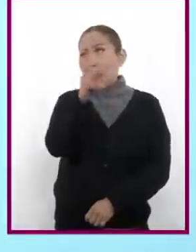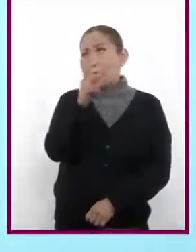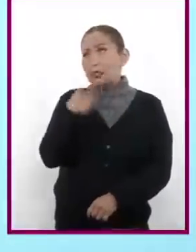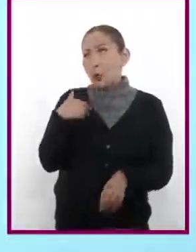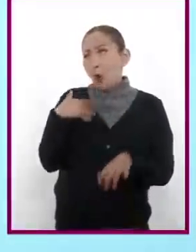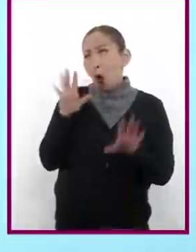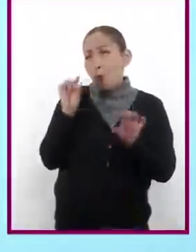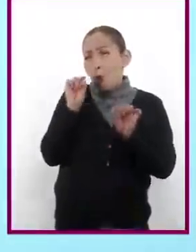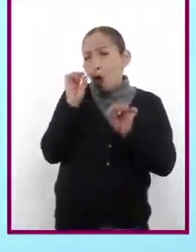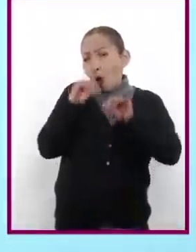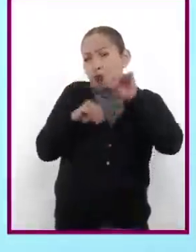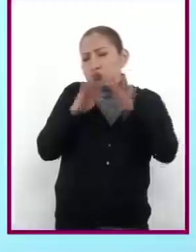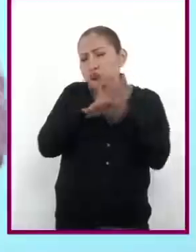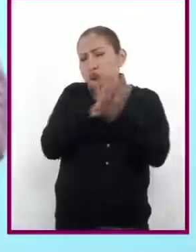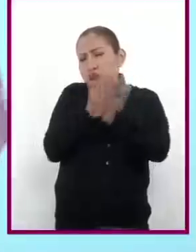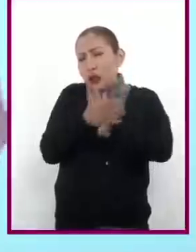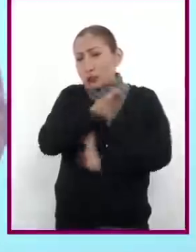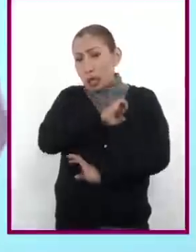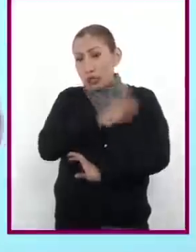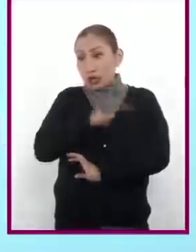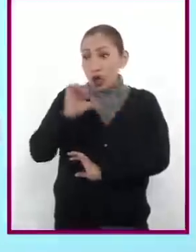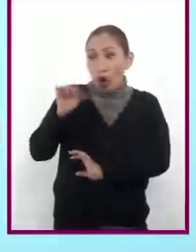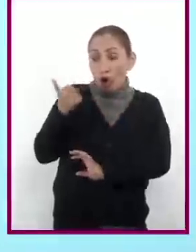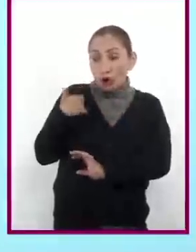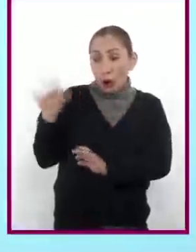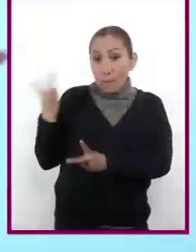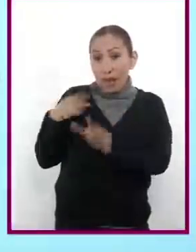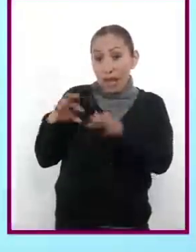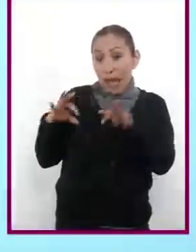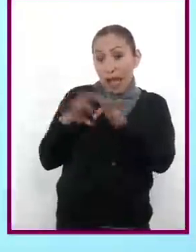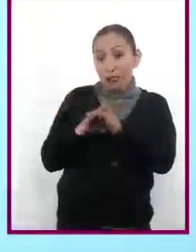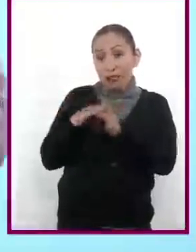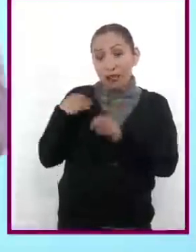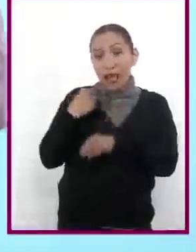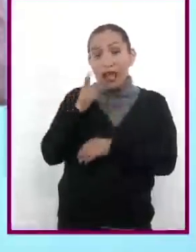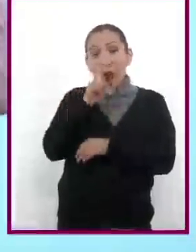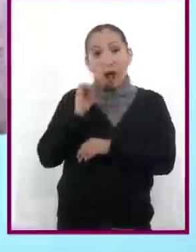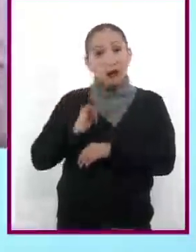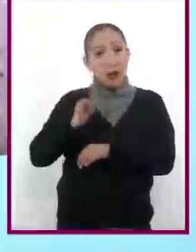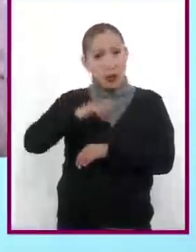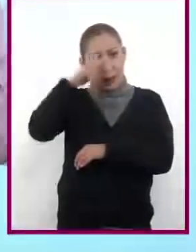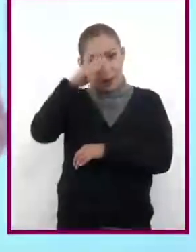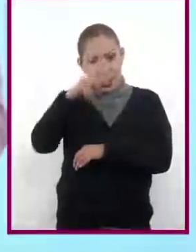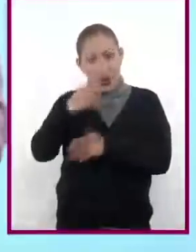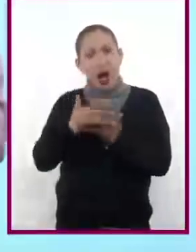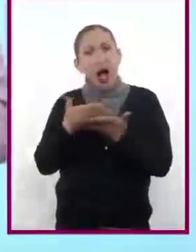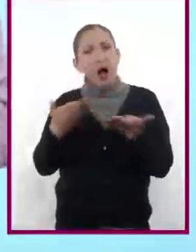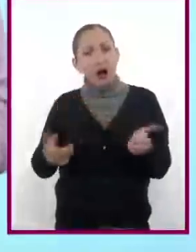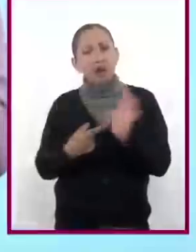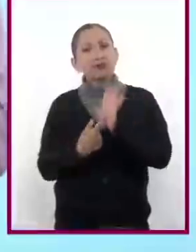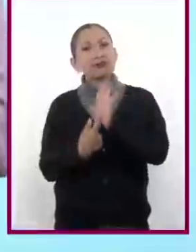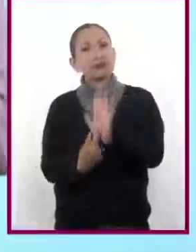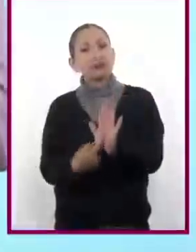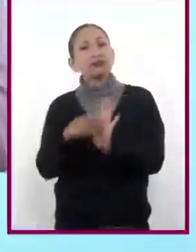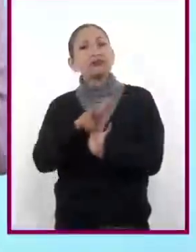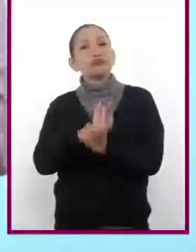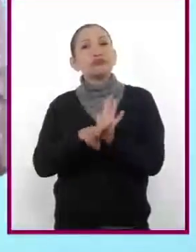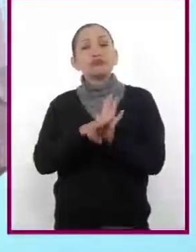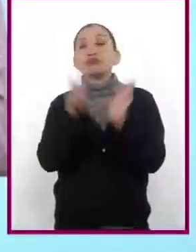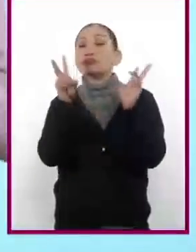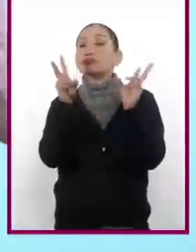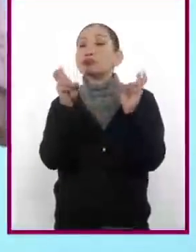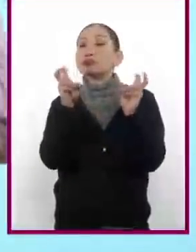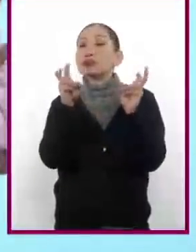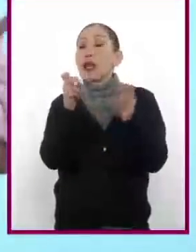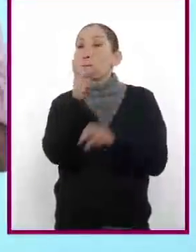adaptadas al español que provengan de alguna lengua originaria de México? A continuación, les presentamos el video